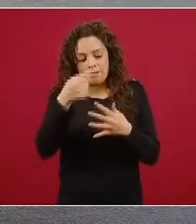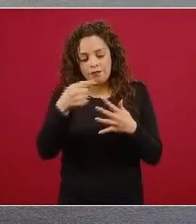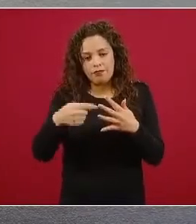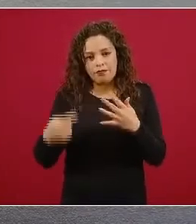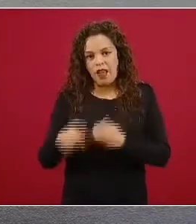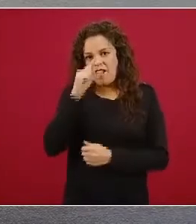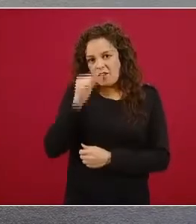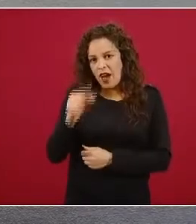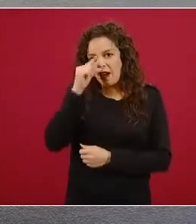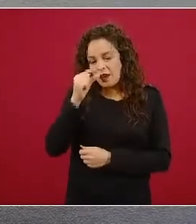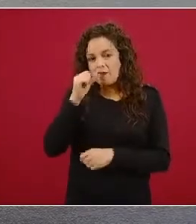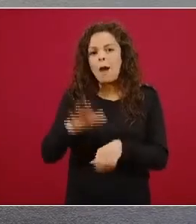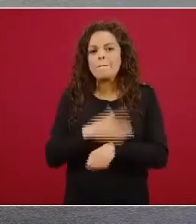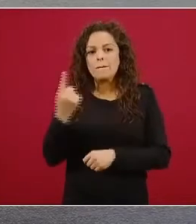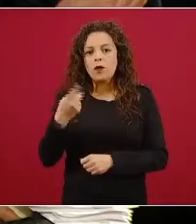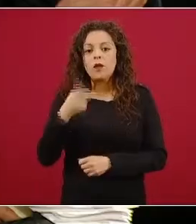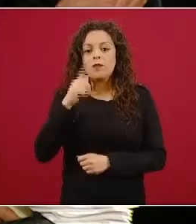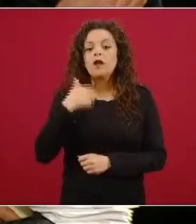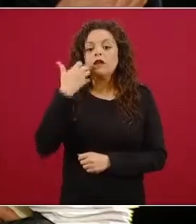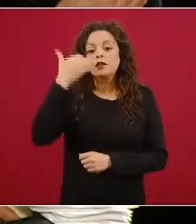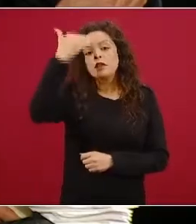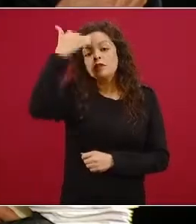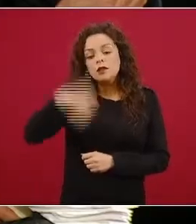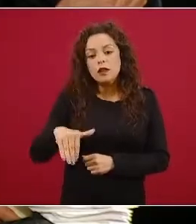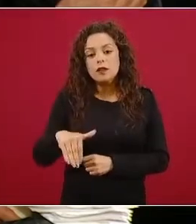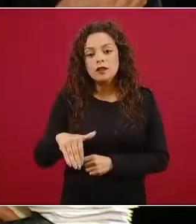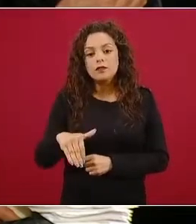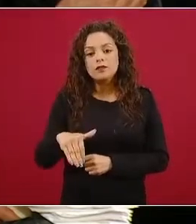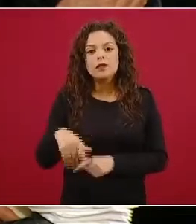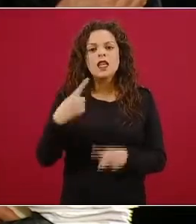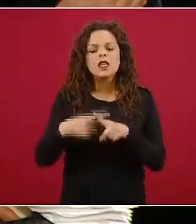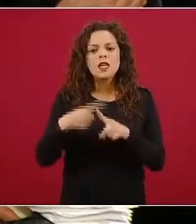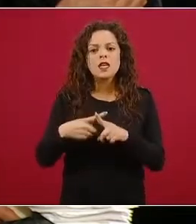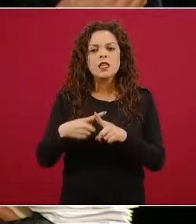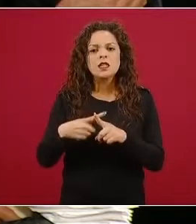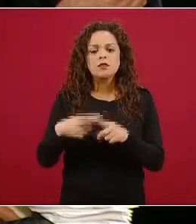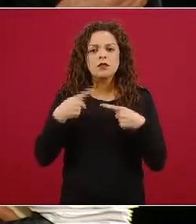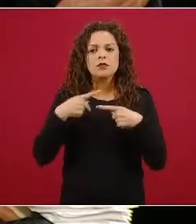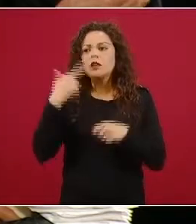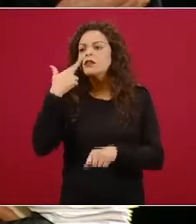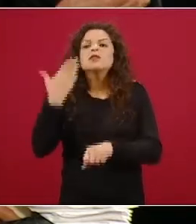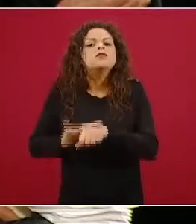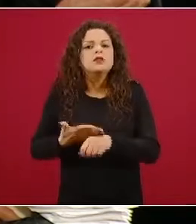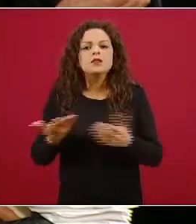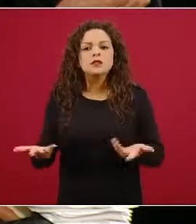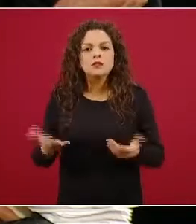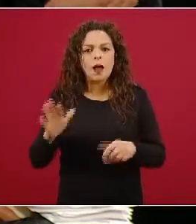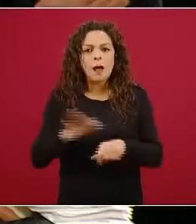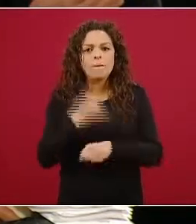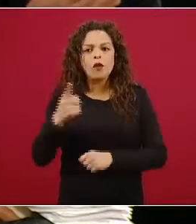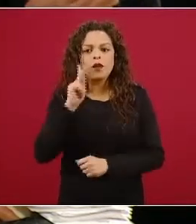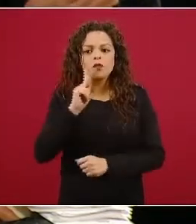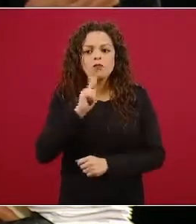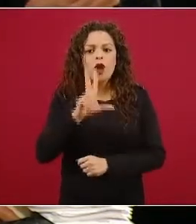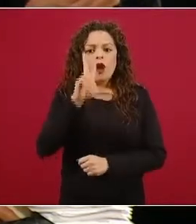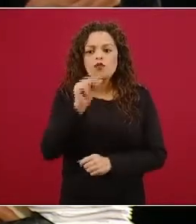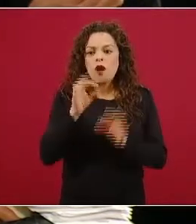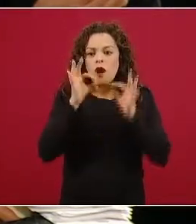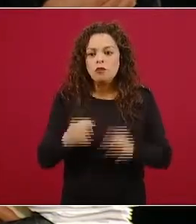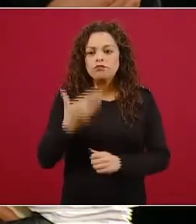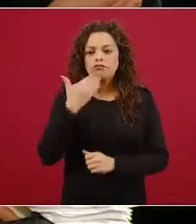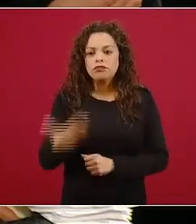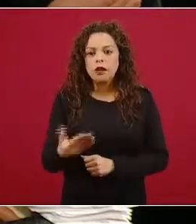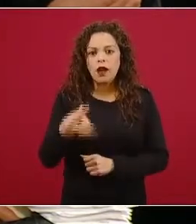fallas, por qué se dan, pero quisiera saber quién es el responsable, por qué una muestra no se tomó